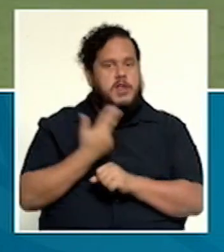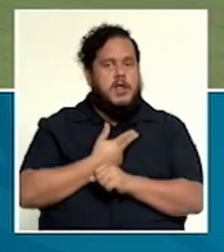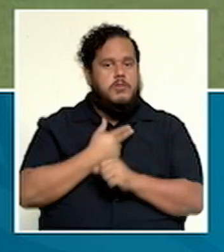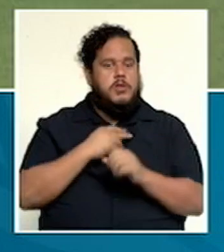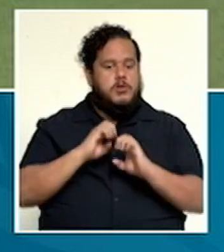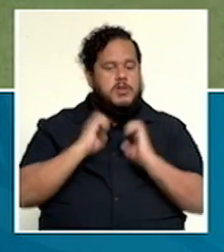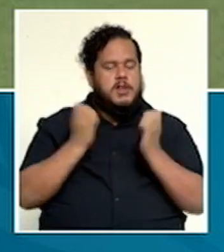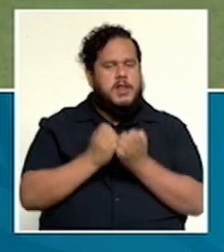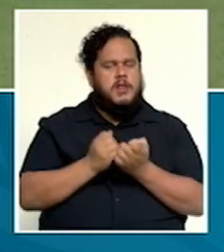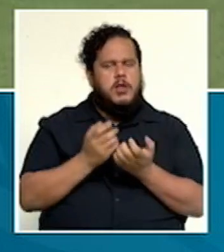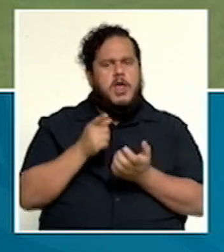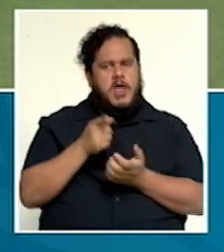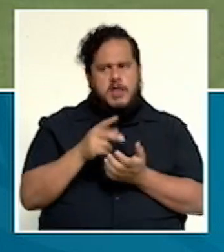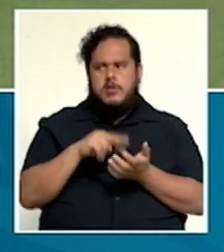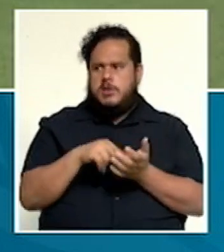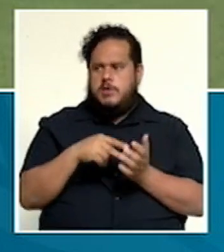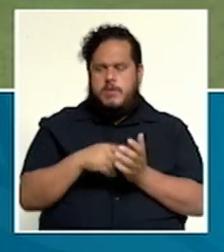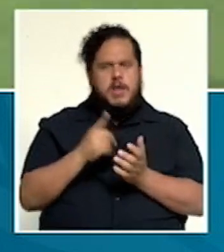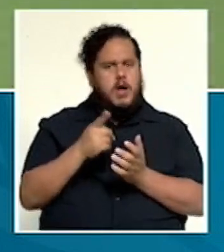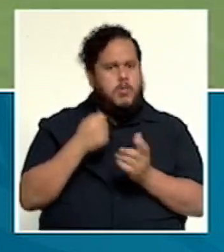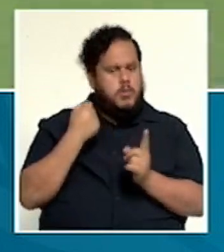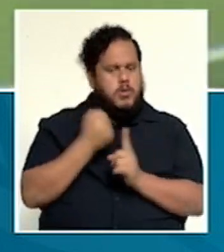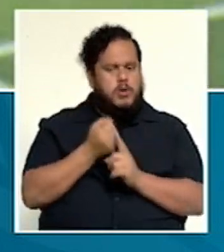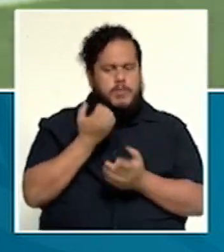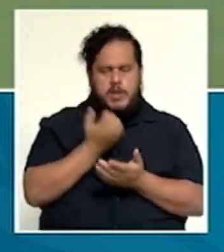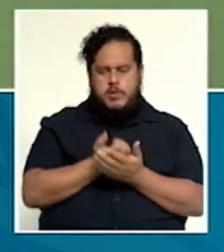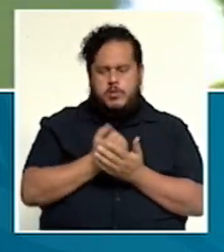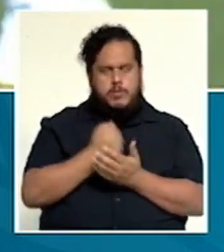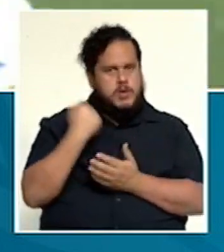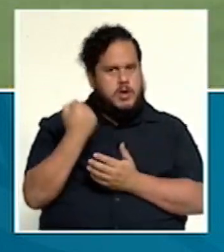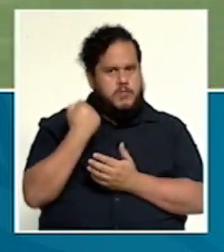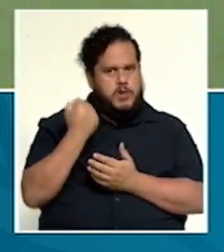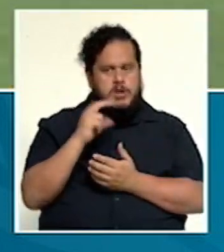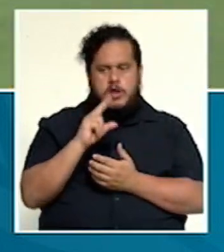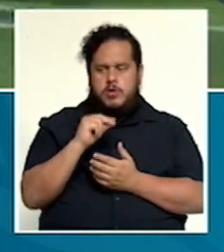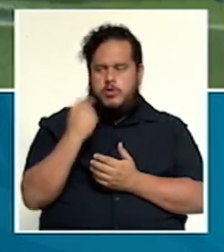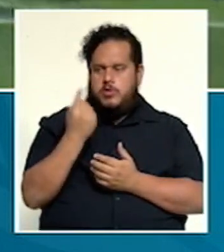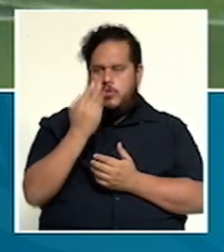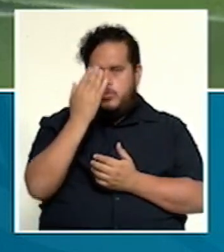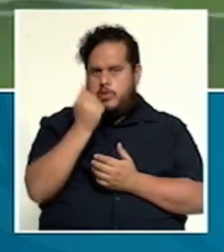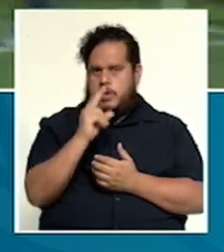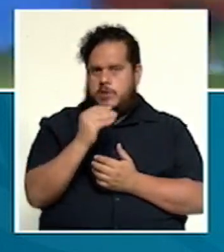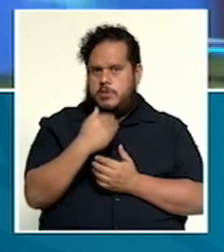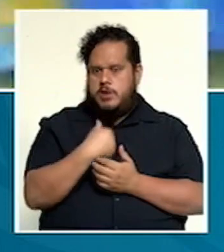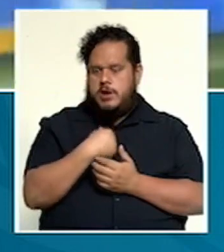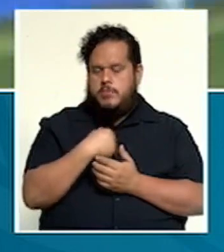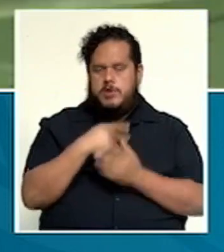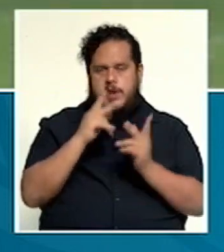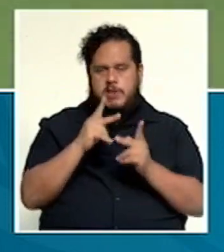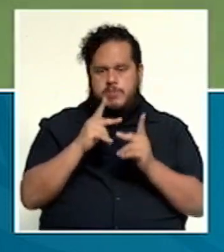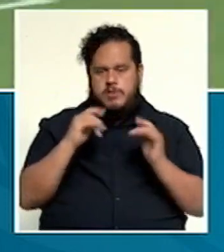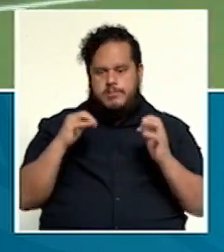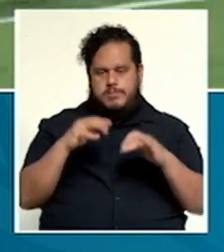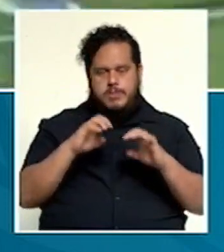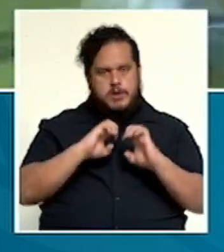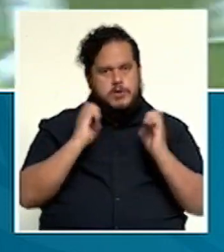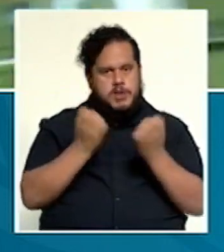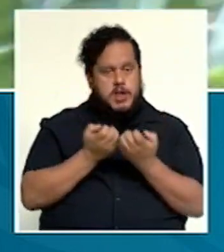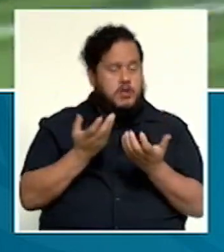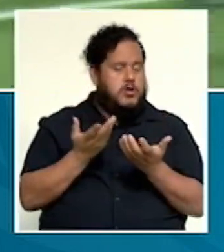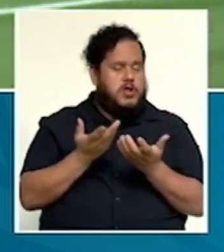ha significado es un golpe económico fuerte, no solo por no tener a la gente en los estadios, sino lo que ha significado